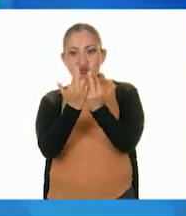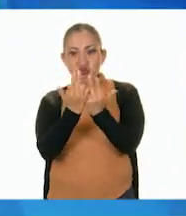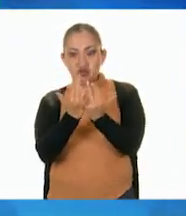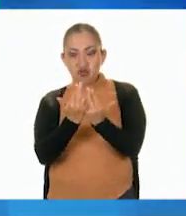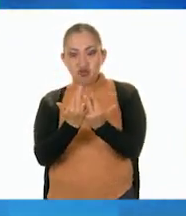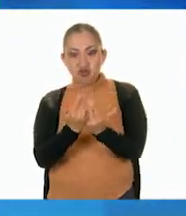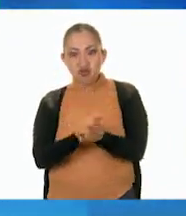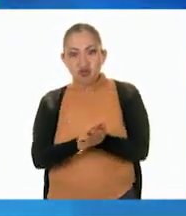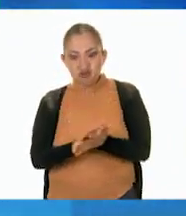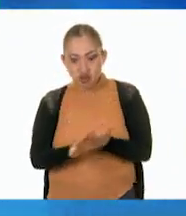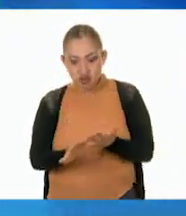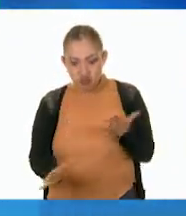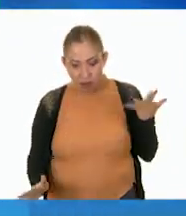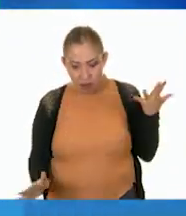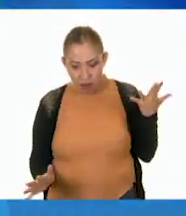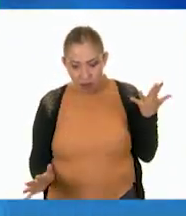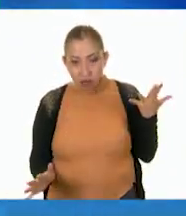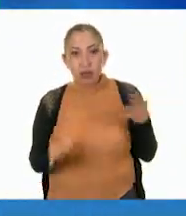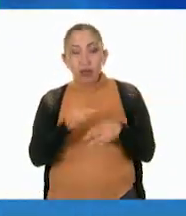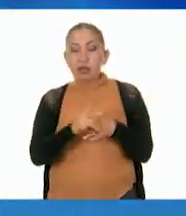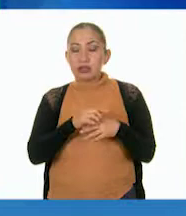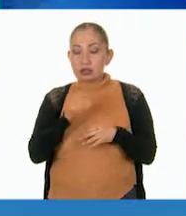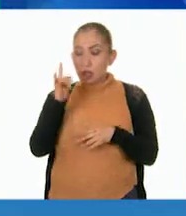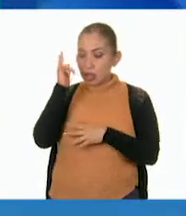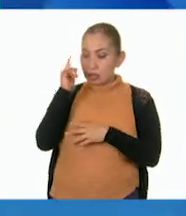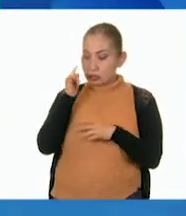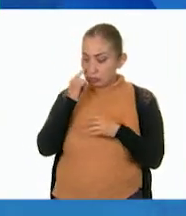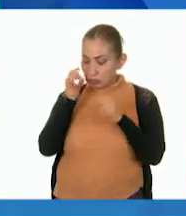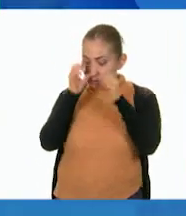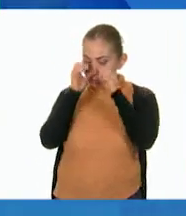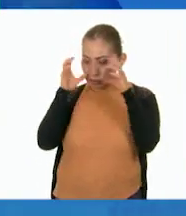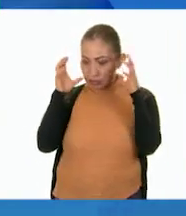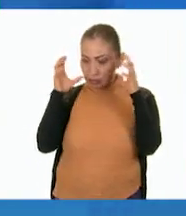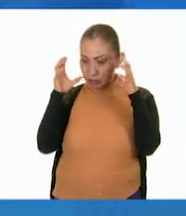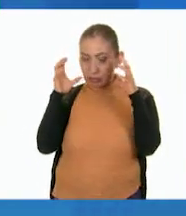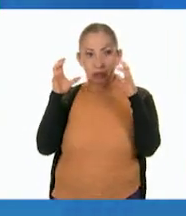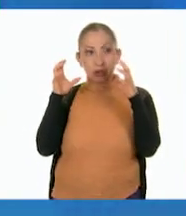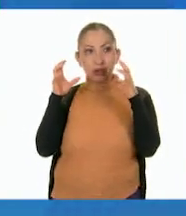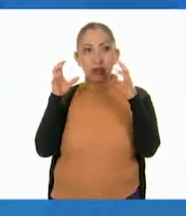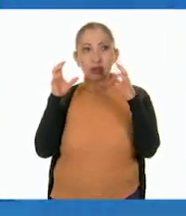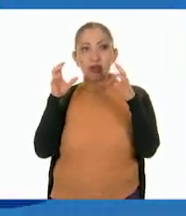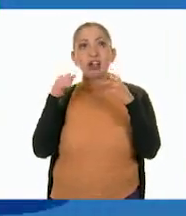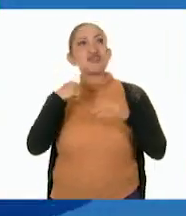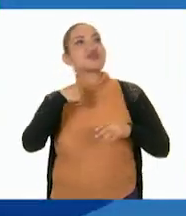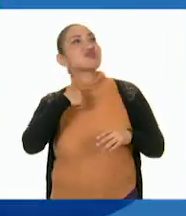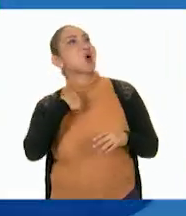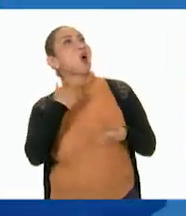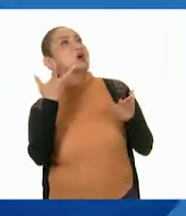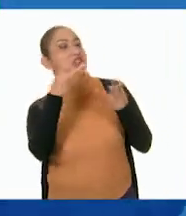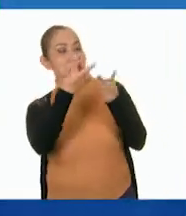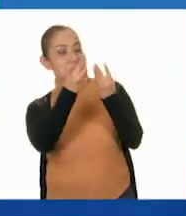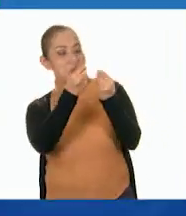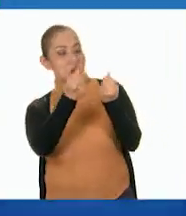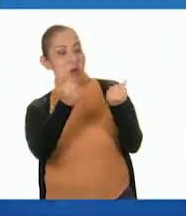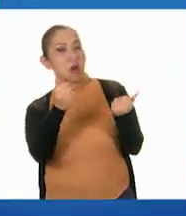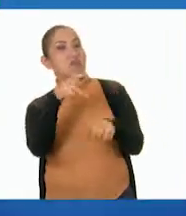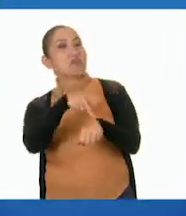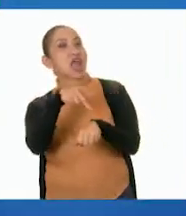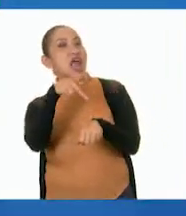Y deshizo el queso enfrente de los ojos del gigante y que lo dice, ¡yo hice talco a esta